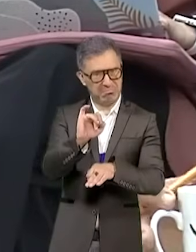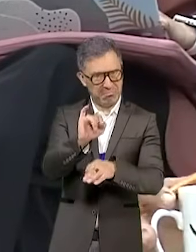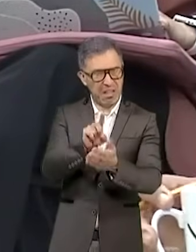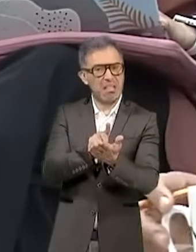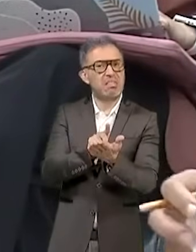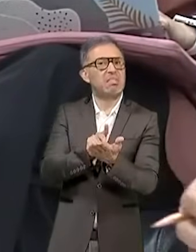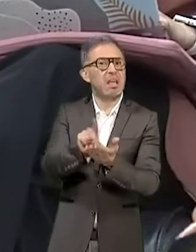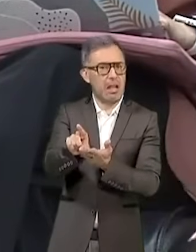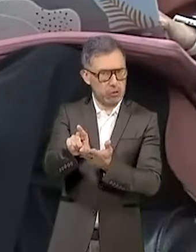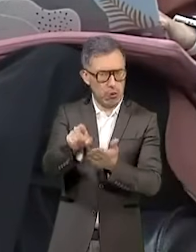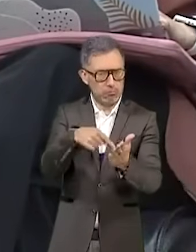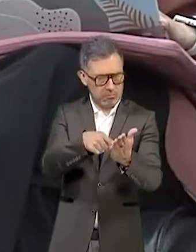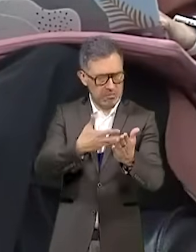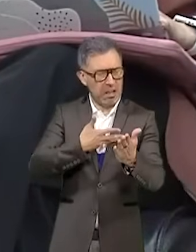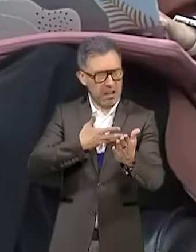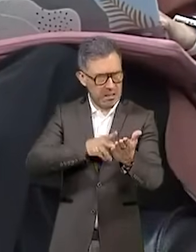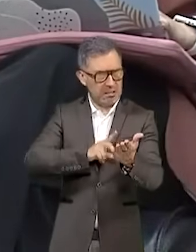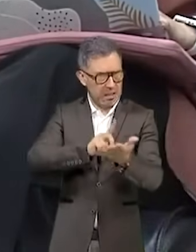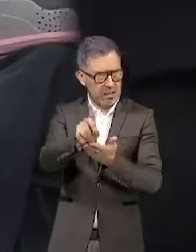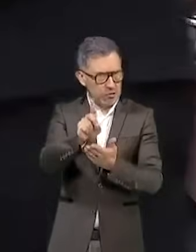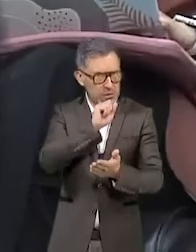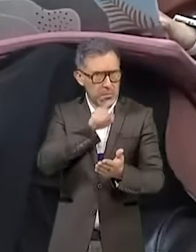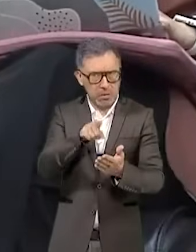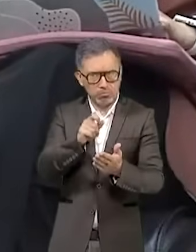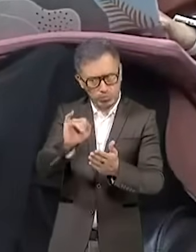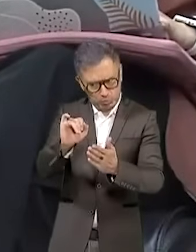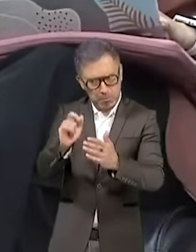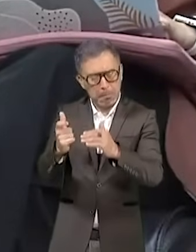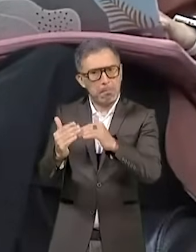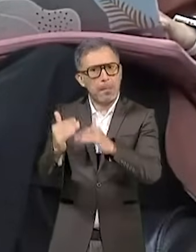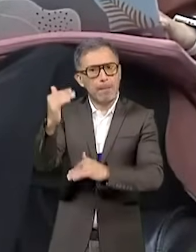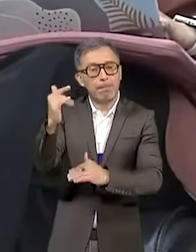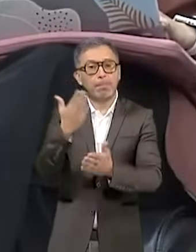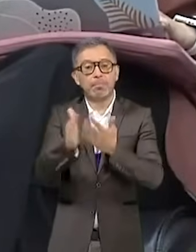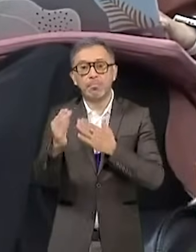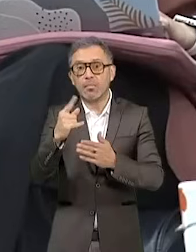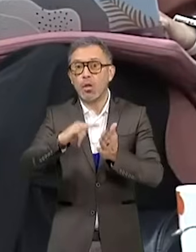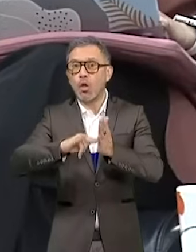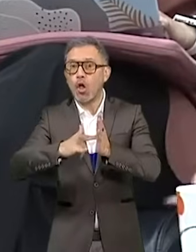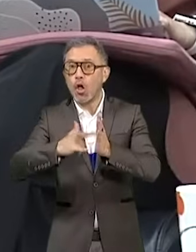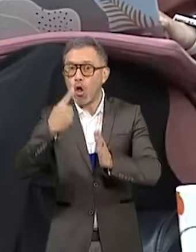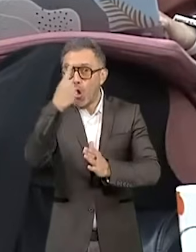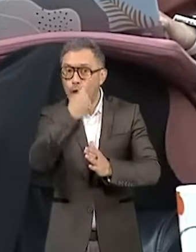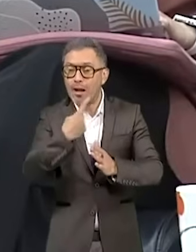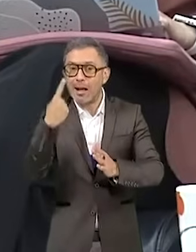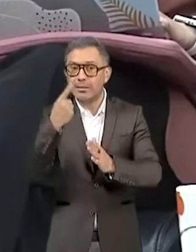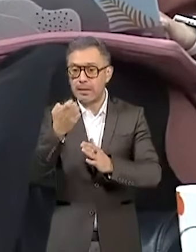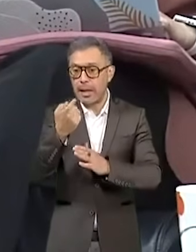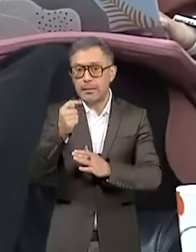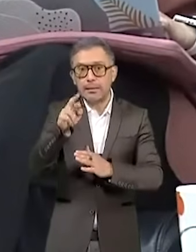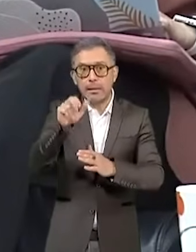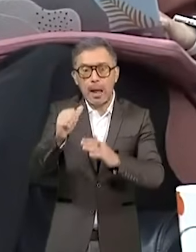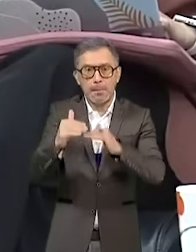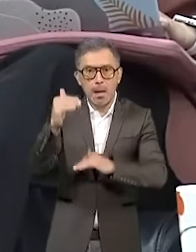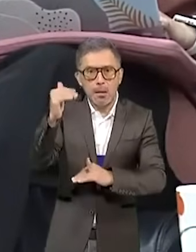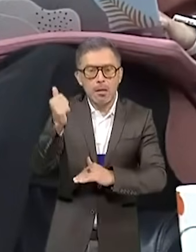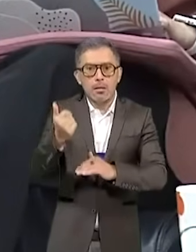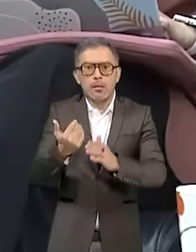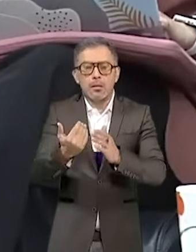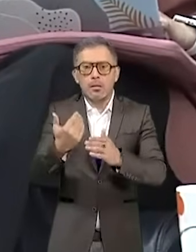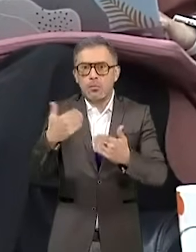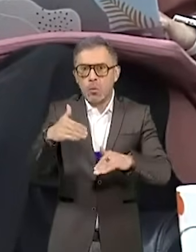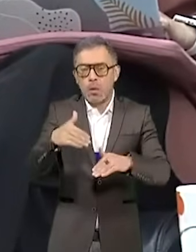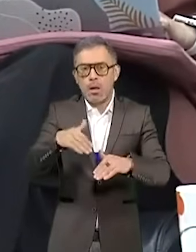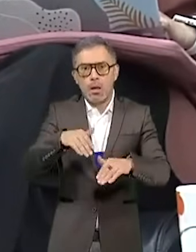ello también y que además de todo no recibe un pago de horas extras por estar trabajando días y horas